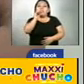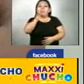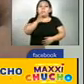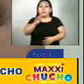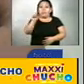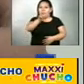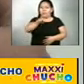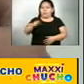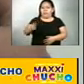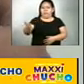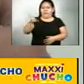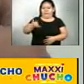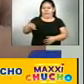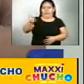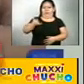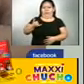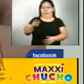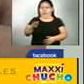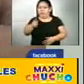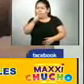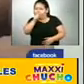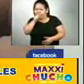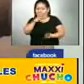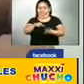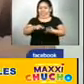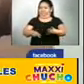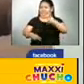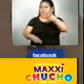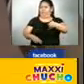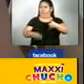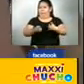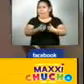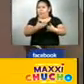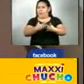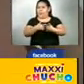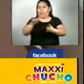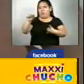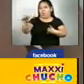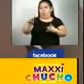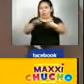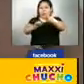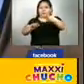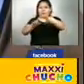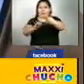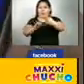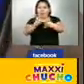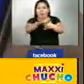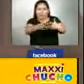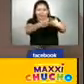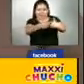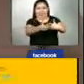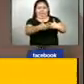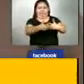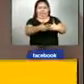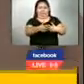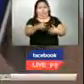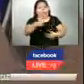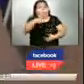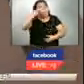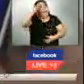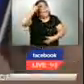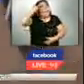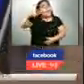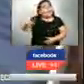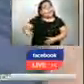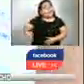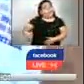comenzaron a llamar de un número privado. Me decían que me hablaban desde WhatsApp y yo pensé al inicio que era una broma,